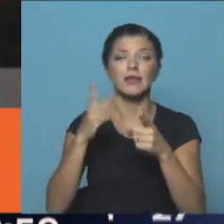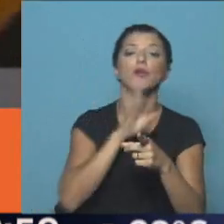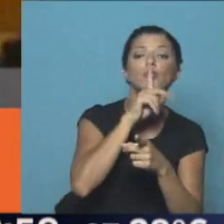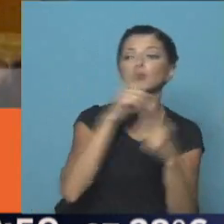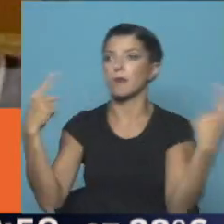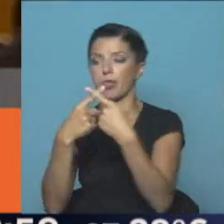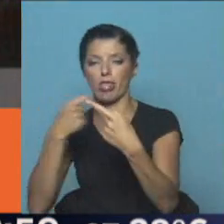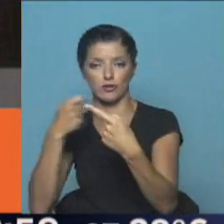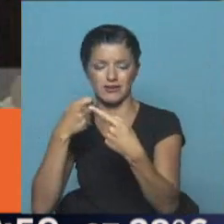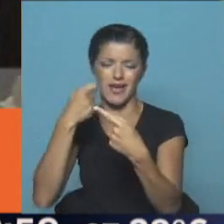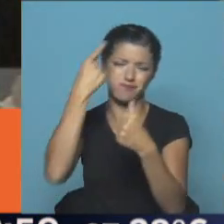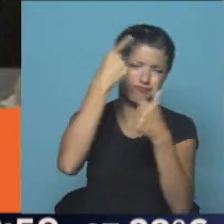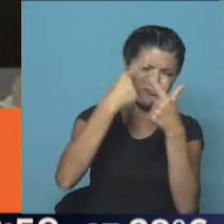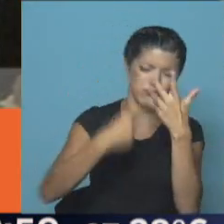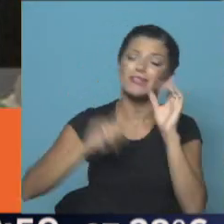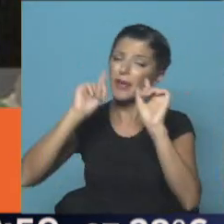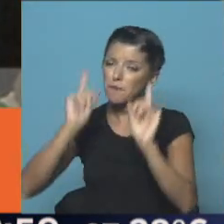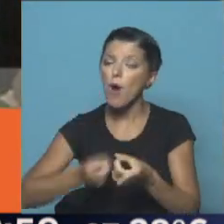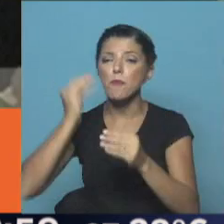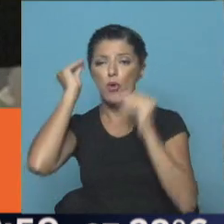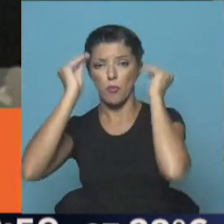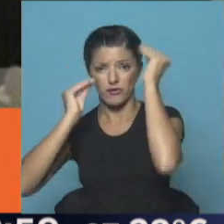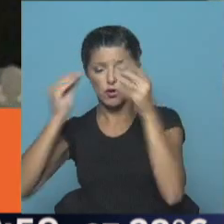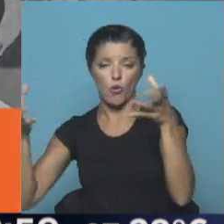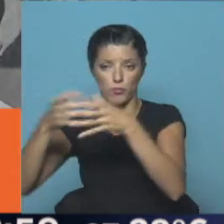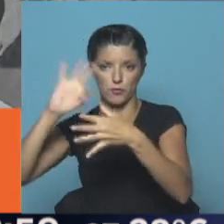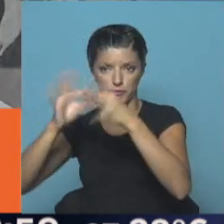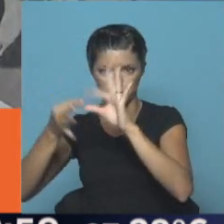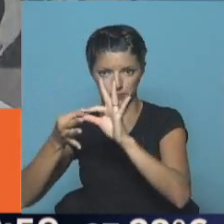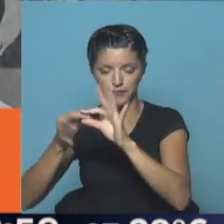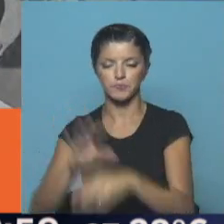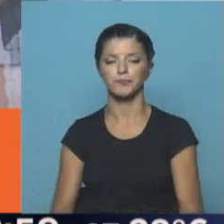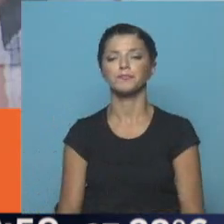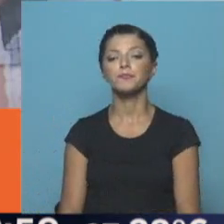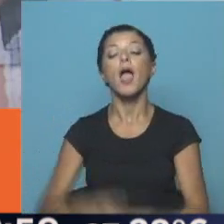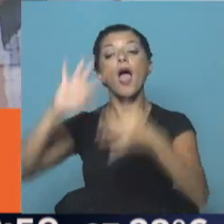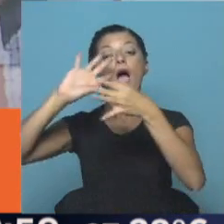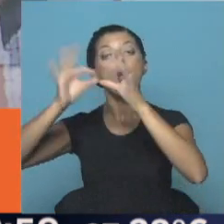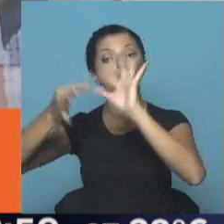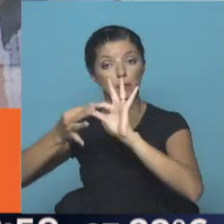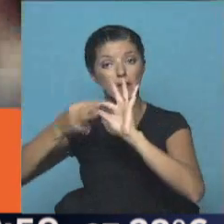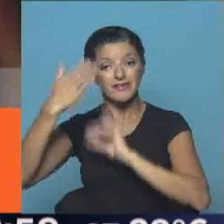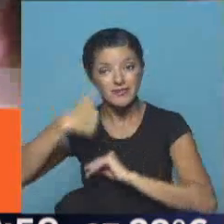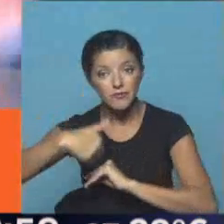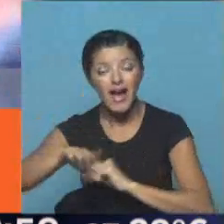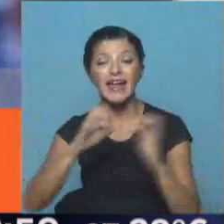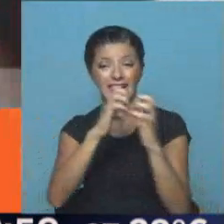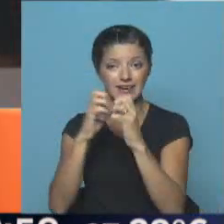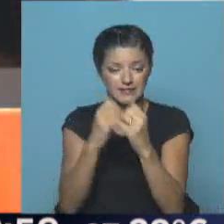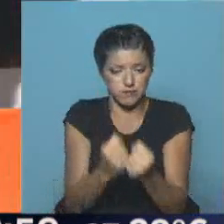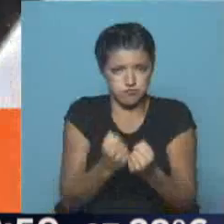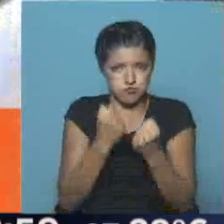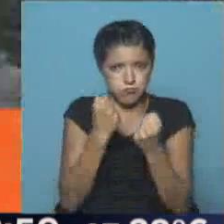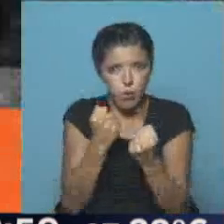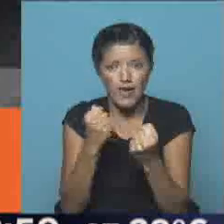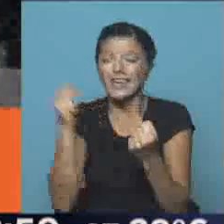también desafían al bloque más allá de sus fronteras. Europa se forjará en la crisis y será la suma de